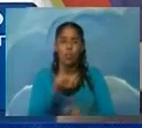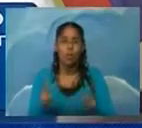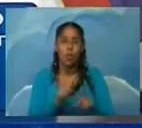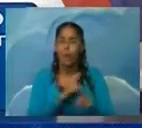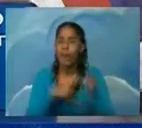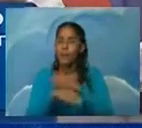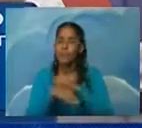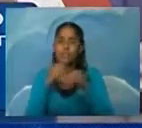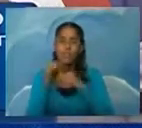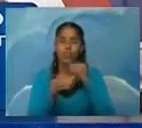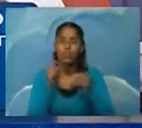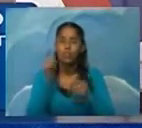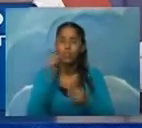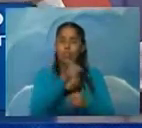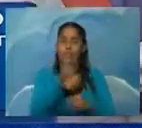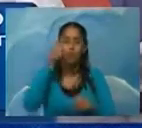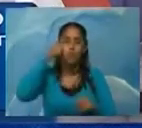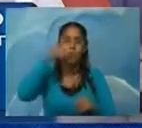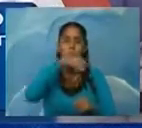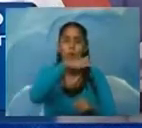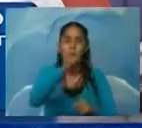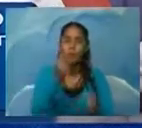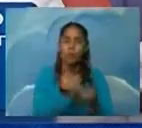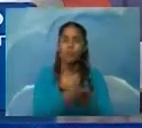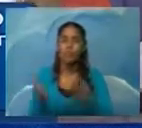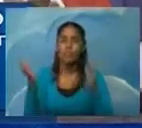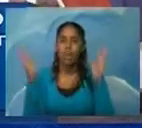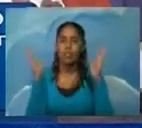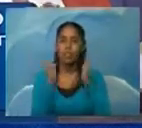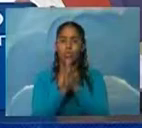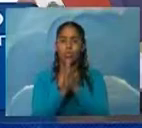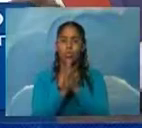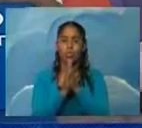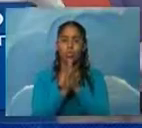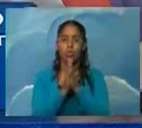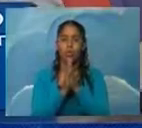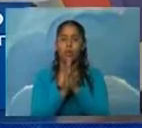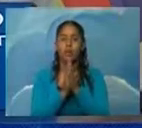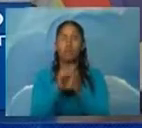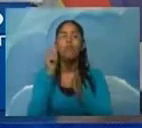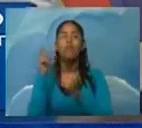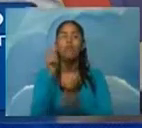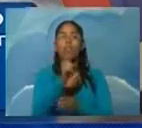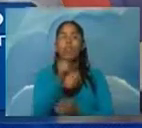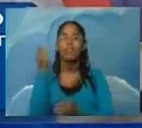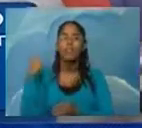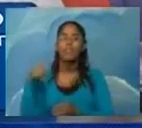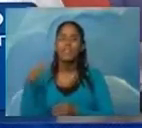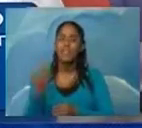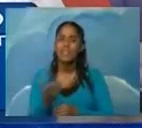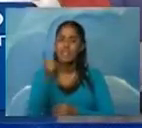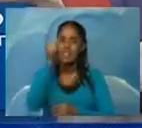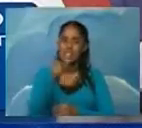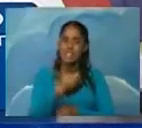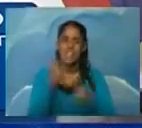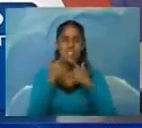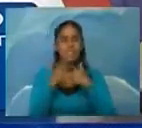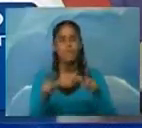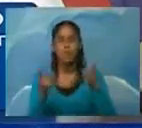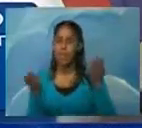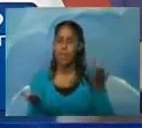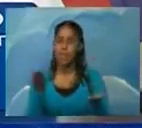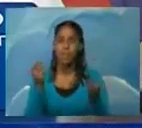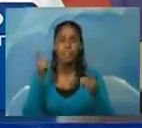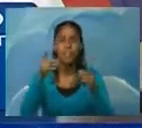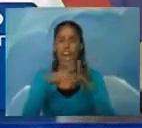van a hacer eso, ustedes son un pueblo santo. Ustedes tienen que ser diferentes